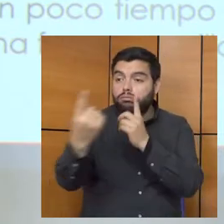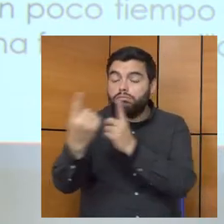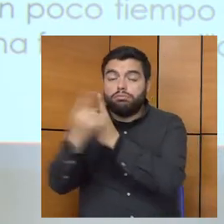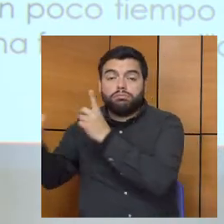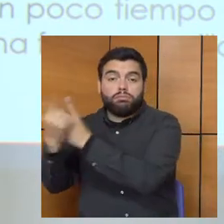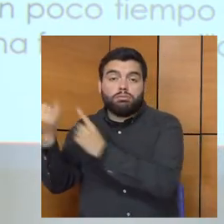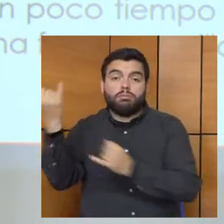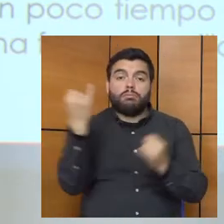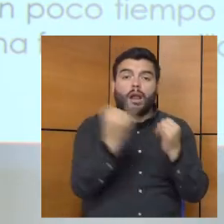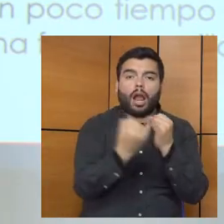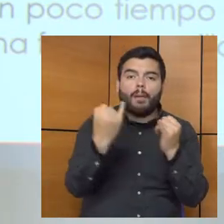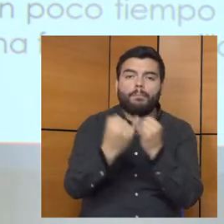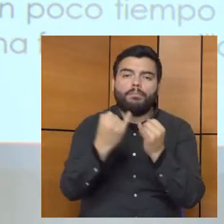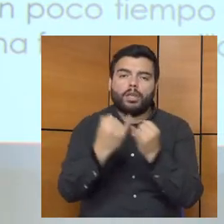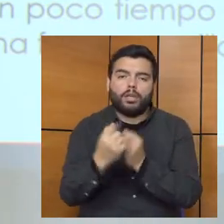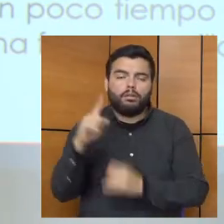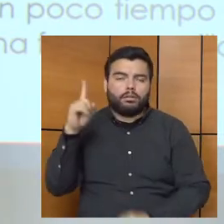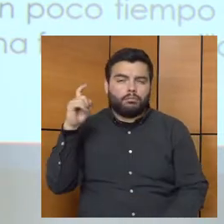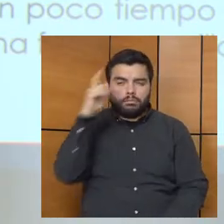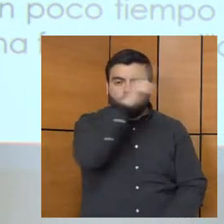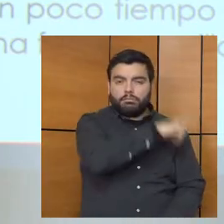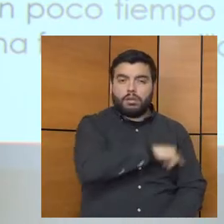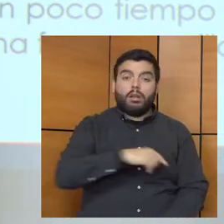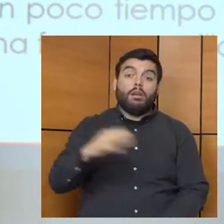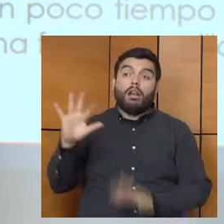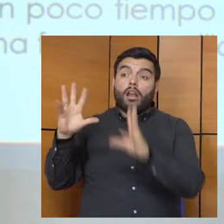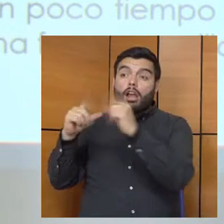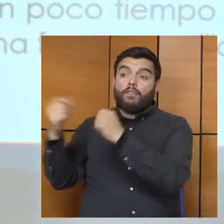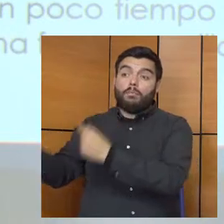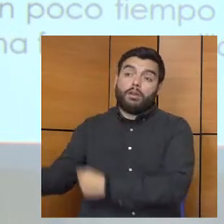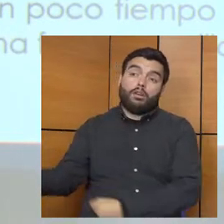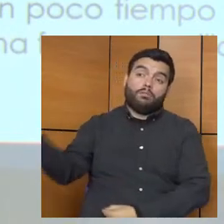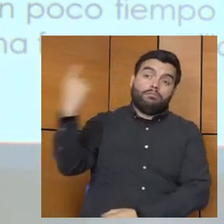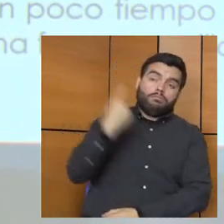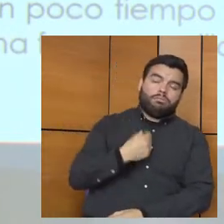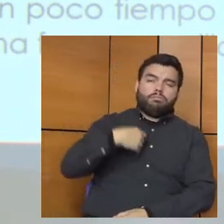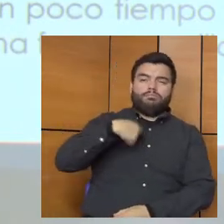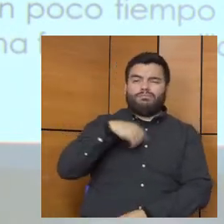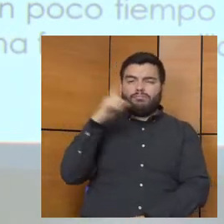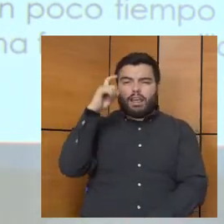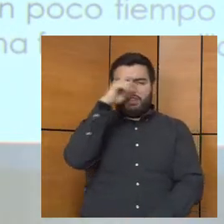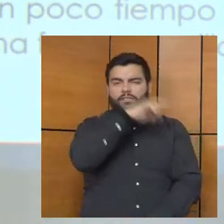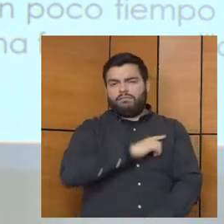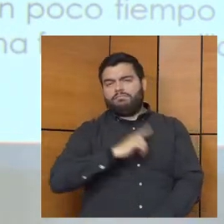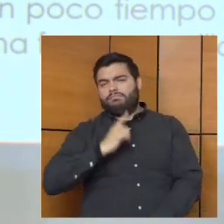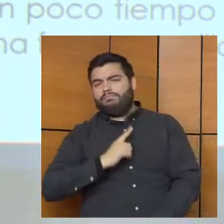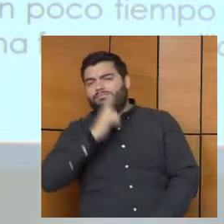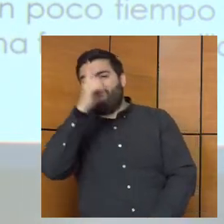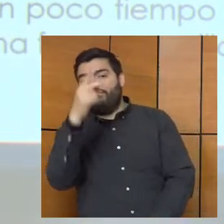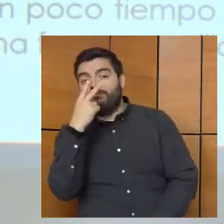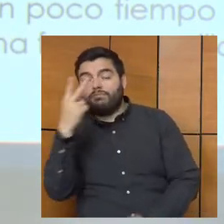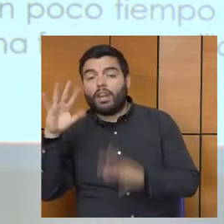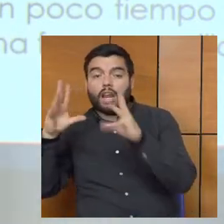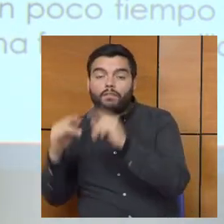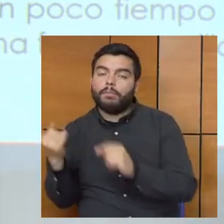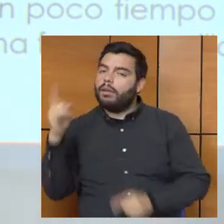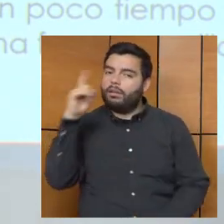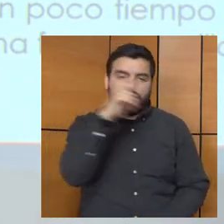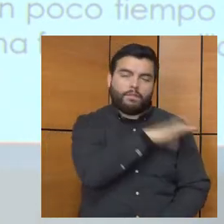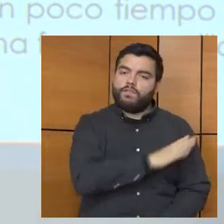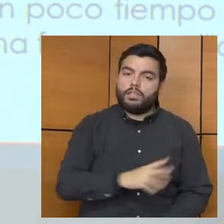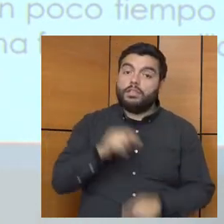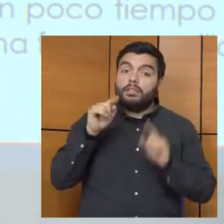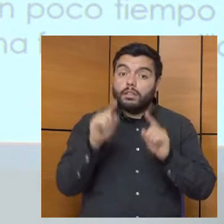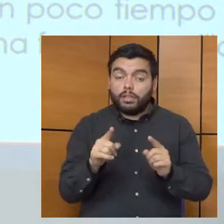pues cuesta más. Ver a la familia, si la familia no viene a verte, es más difícil que ellos se puedan mover. Entonces, es una forma